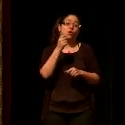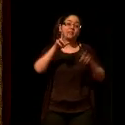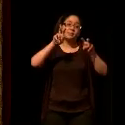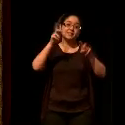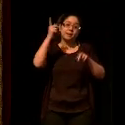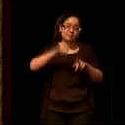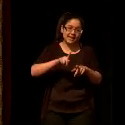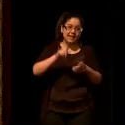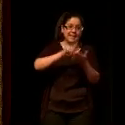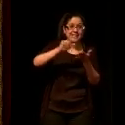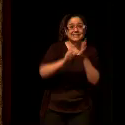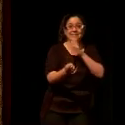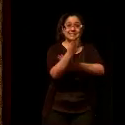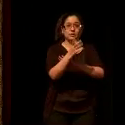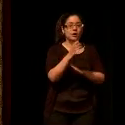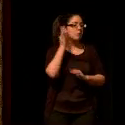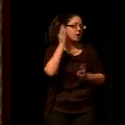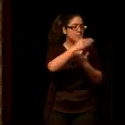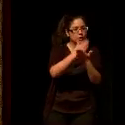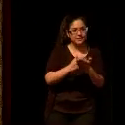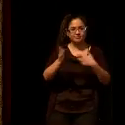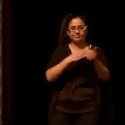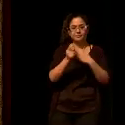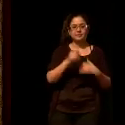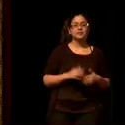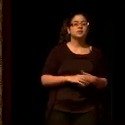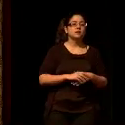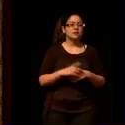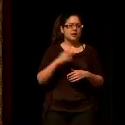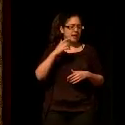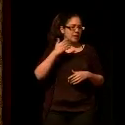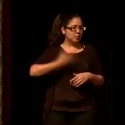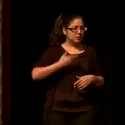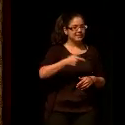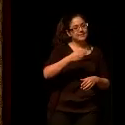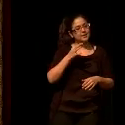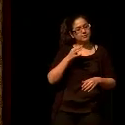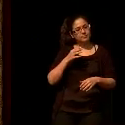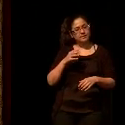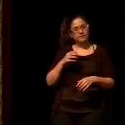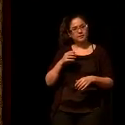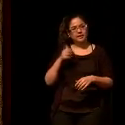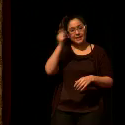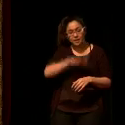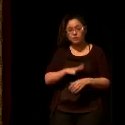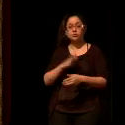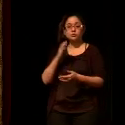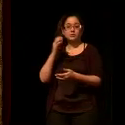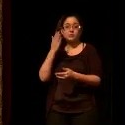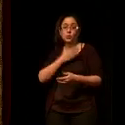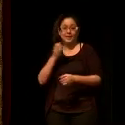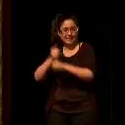trabajábamos con una poetes amateur o nina que trabajó con los niños y las niñas de una escuela de mataró que se llama ya hermanas bartumeu